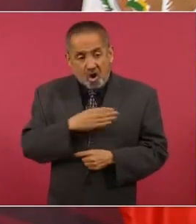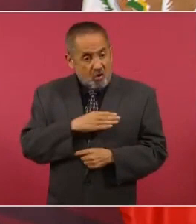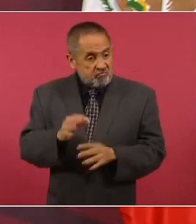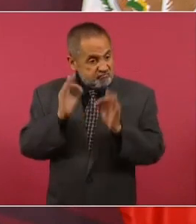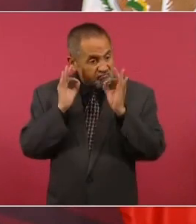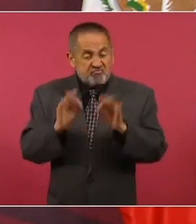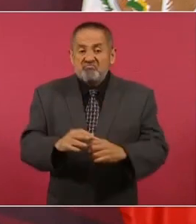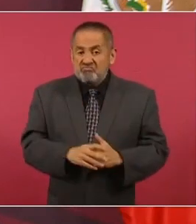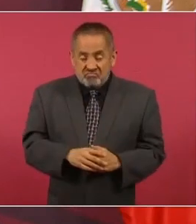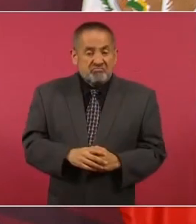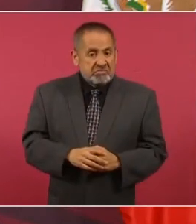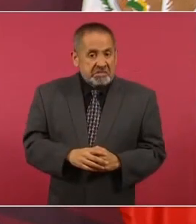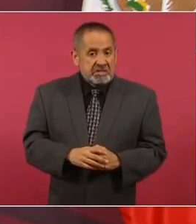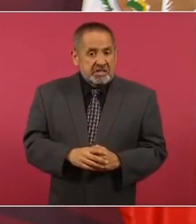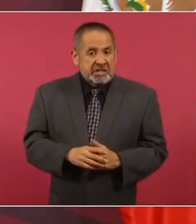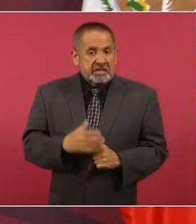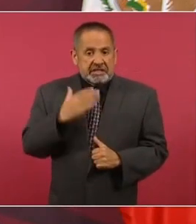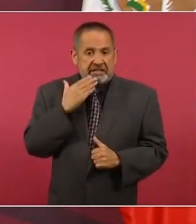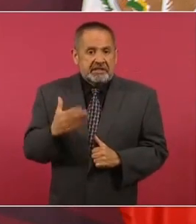porque